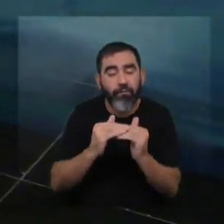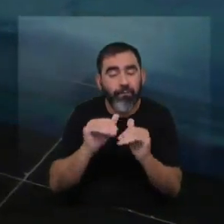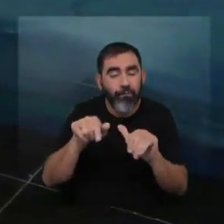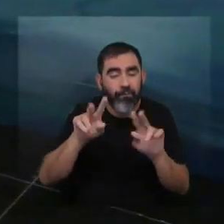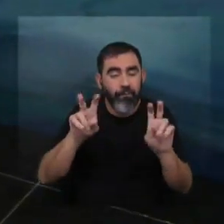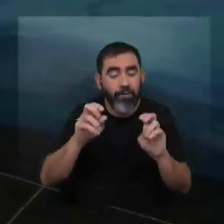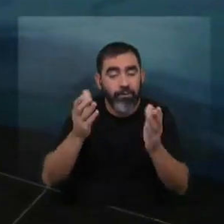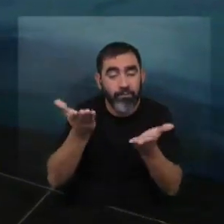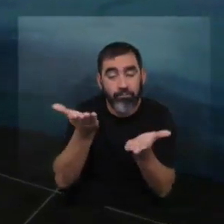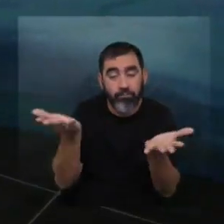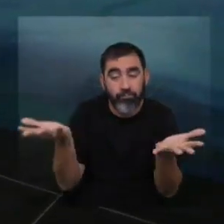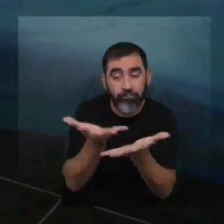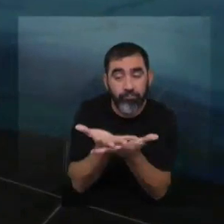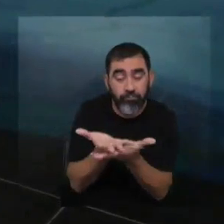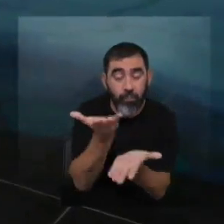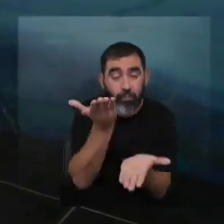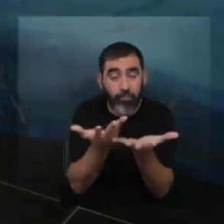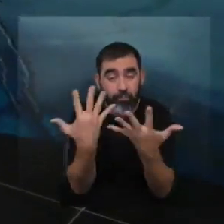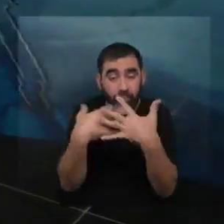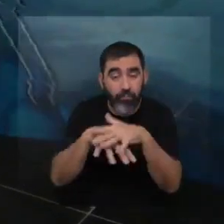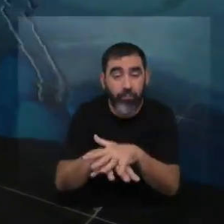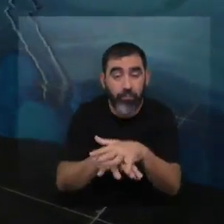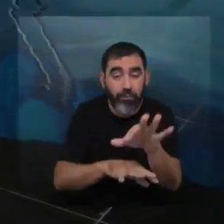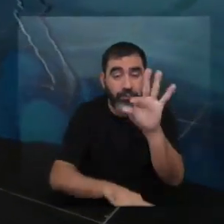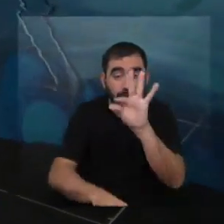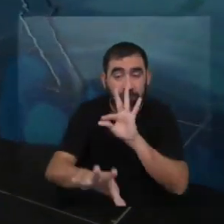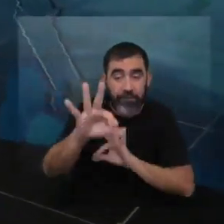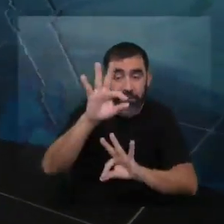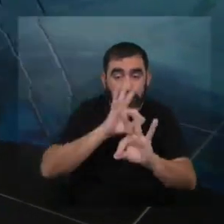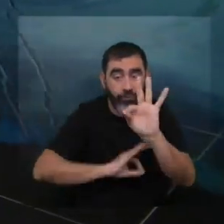los cruzamientos, ¿no?, y la selección.